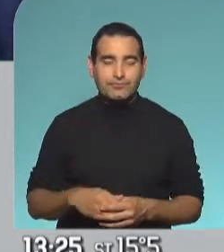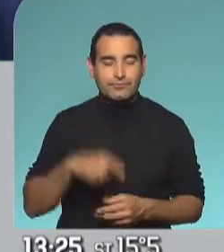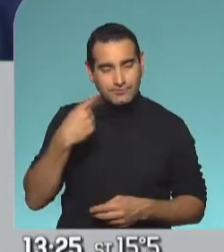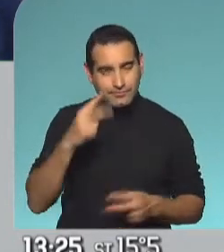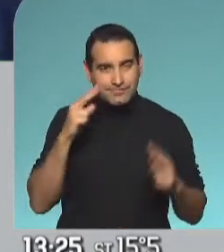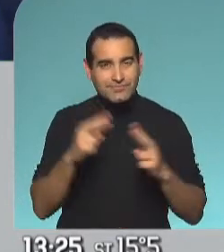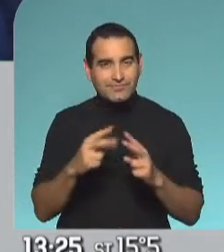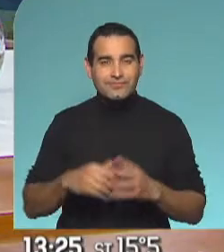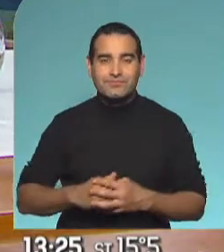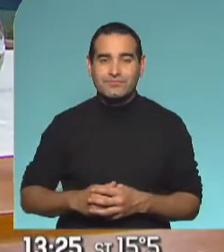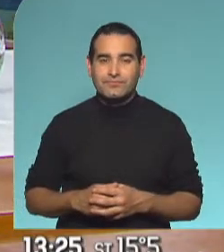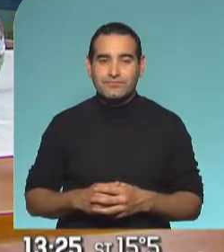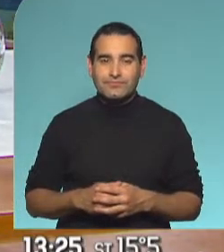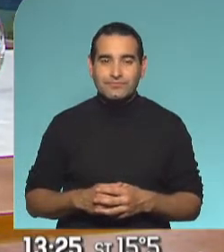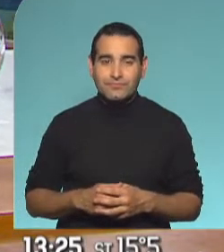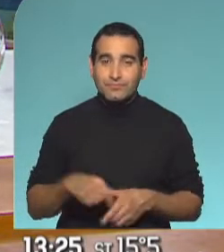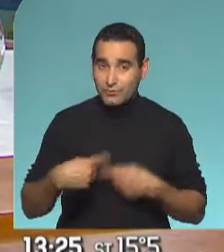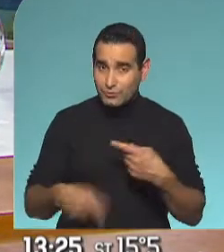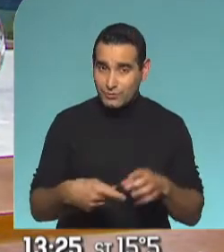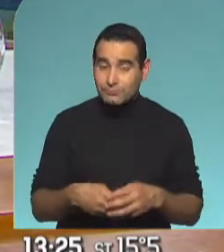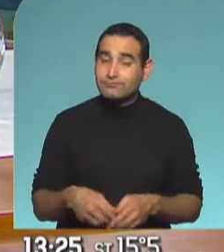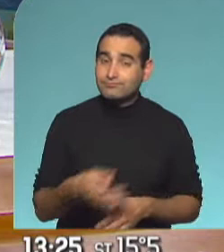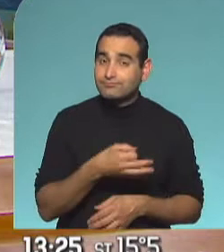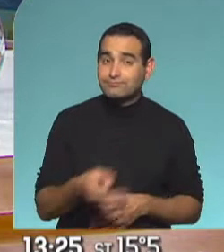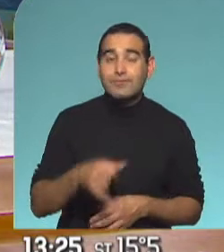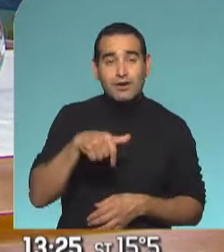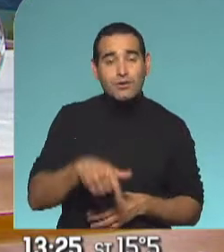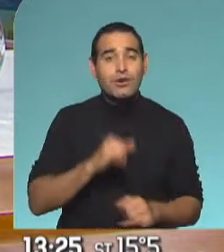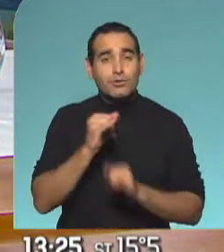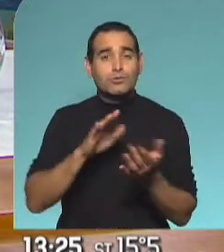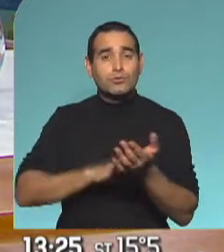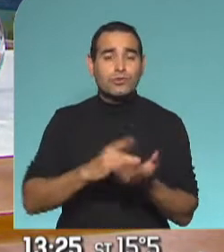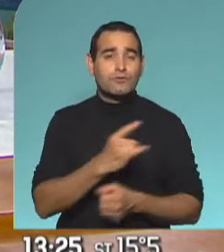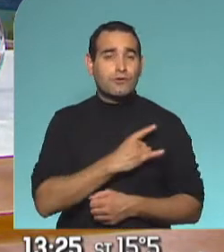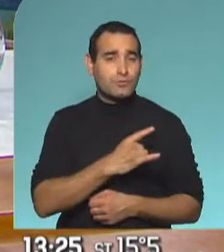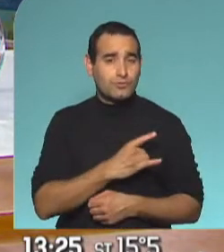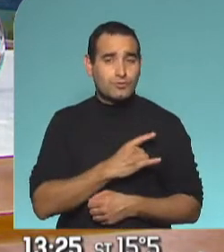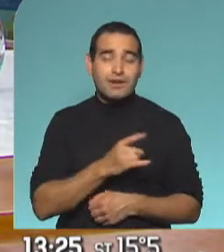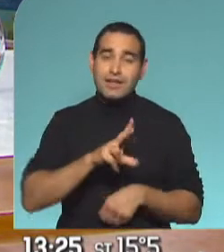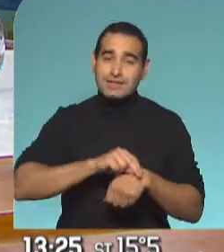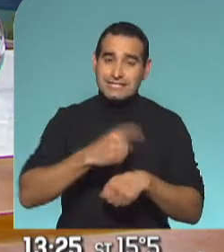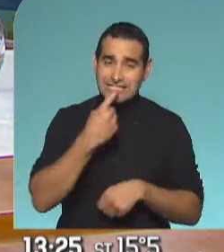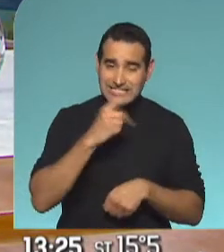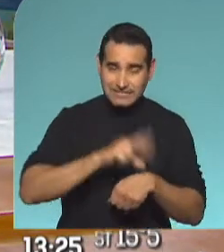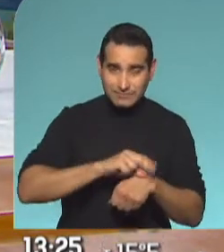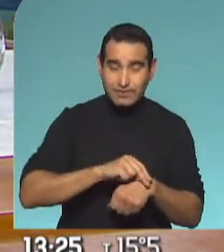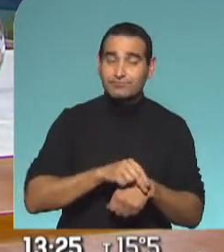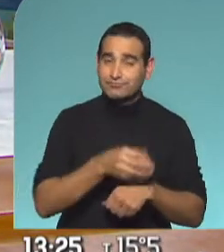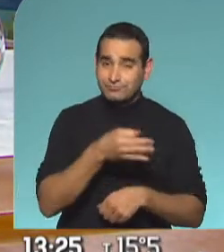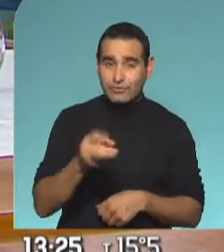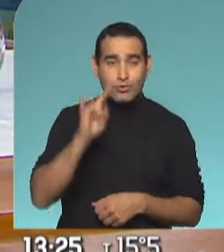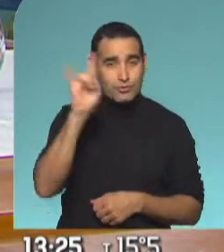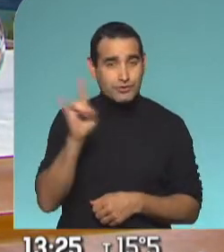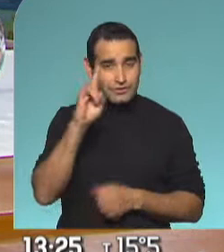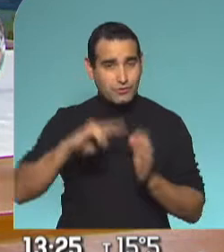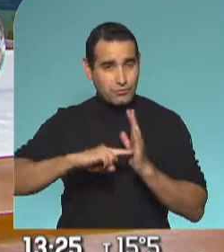mañana. Hasta mañana. Bien, continuamos. Claro que sí, nos vamos a la Facultad de Odontología, sí. De la